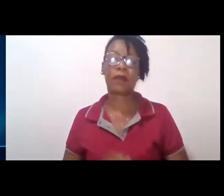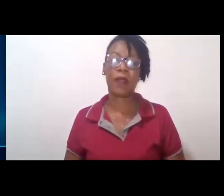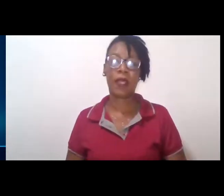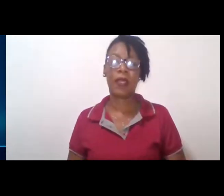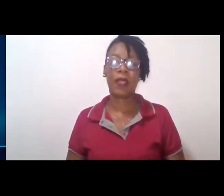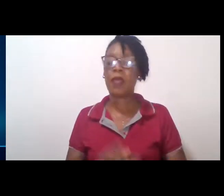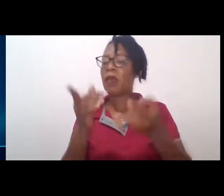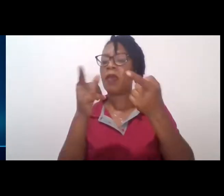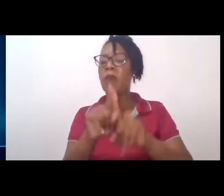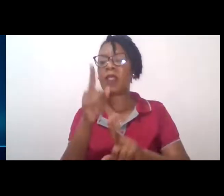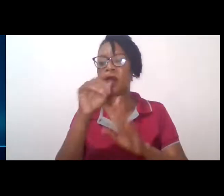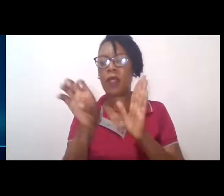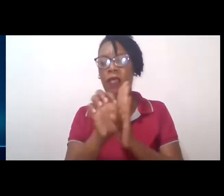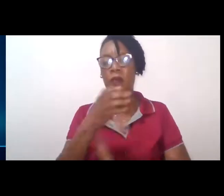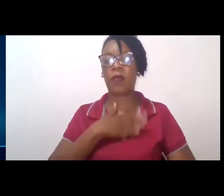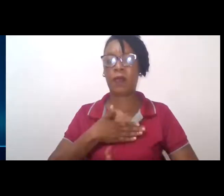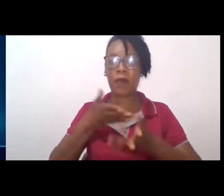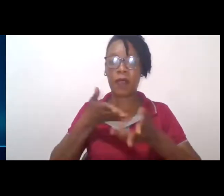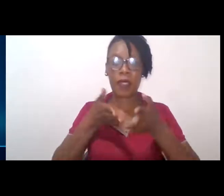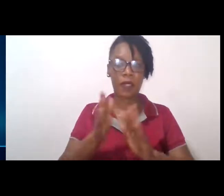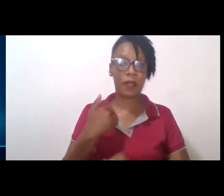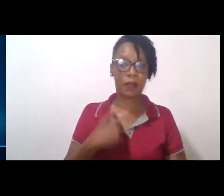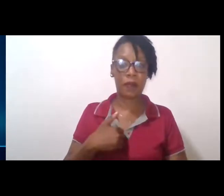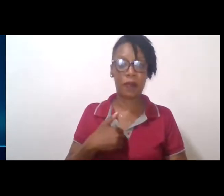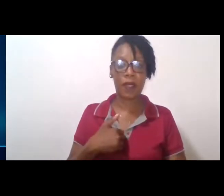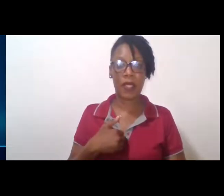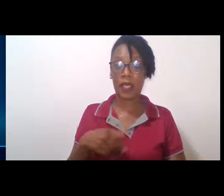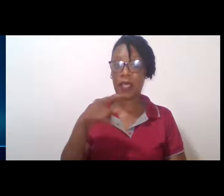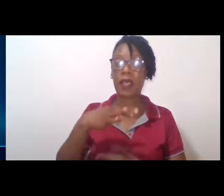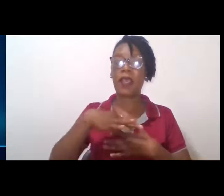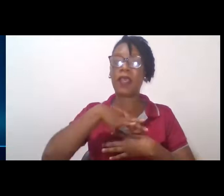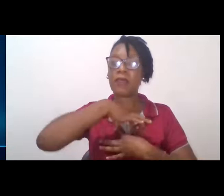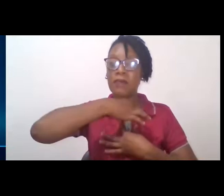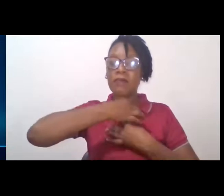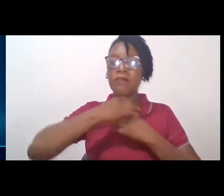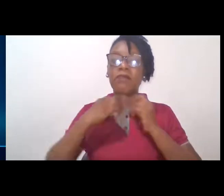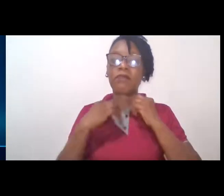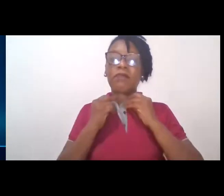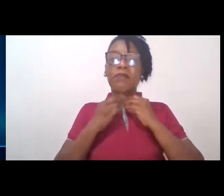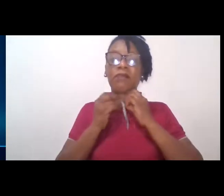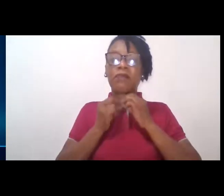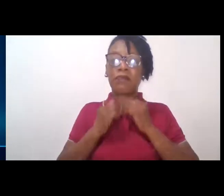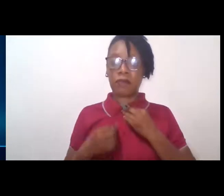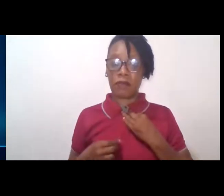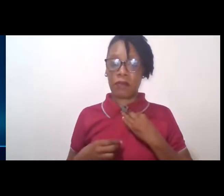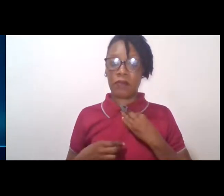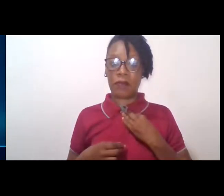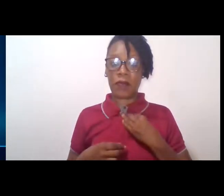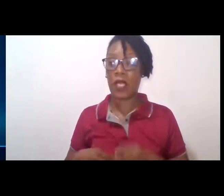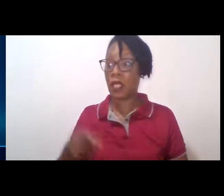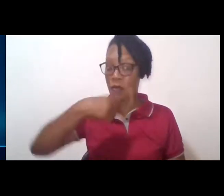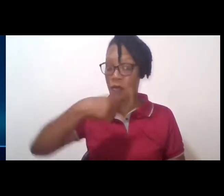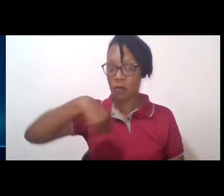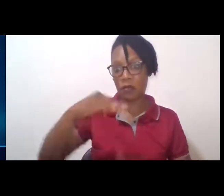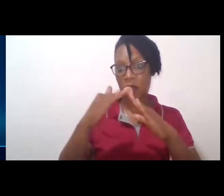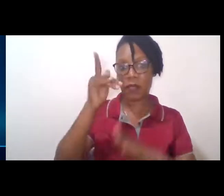pasa, por ejemplo, con mi hijo, que él los botones los usa hasta arriba. Y nosotros vivimos en Limón y aquí